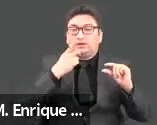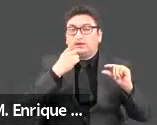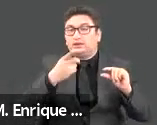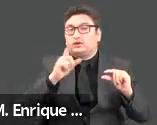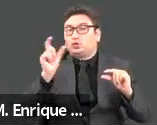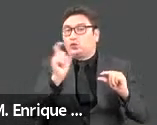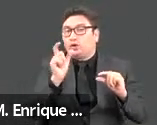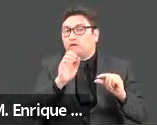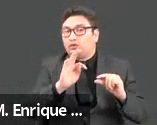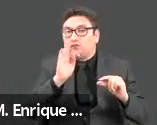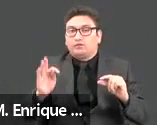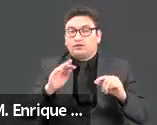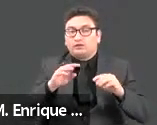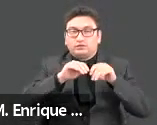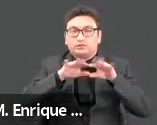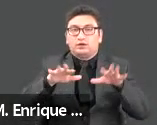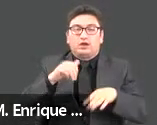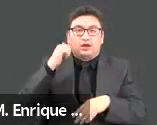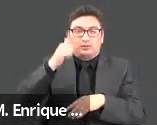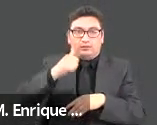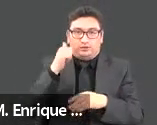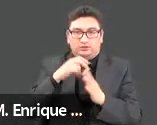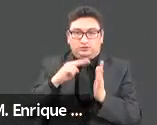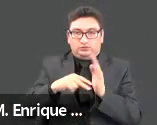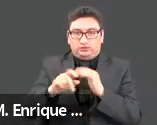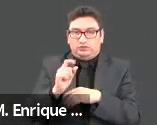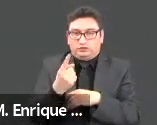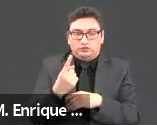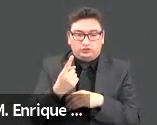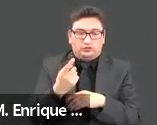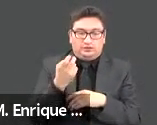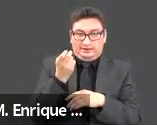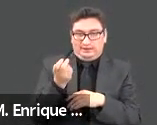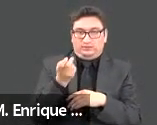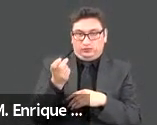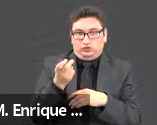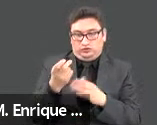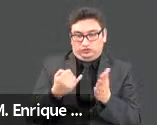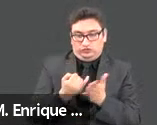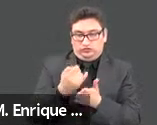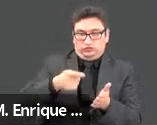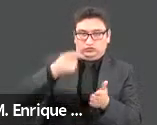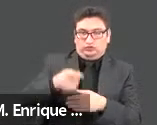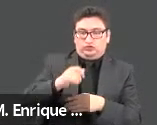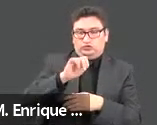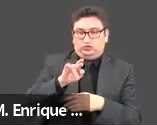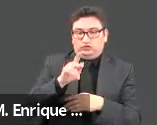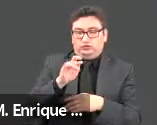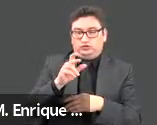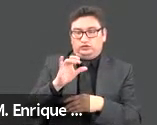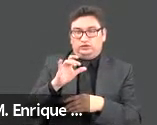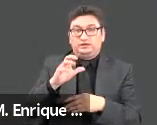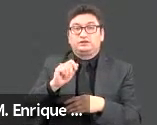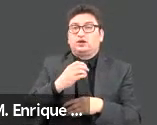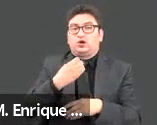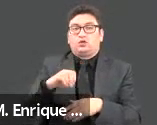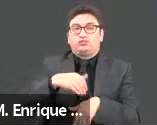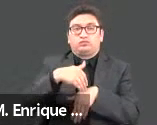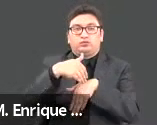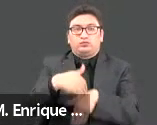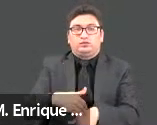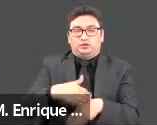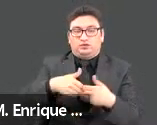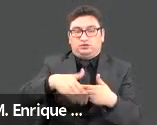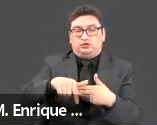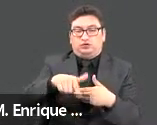publicada en abril de este año, ¿sí? Y como es jurisprudencia, se considerará obligatoria el 12 de abril.